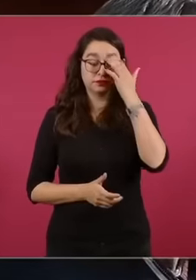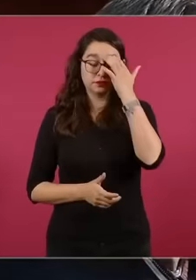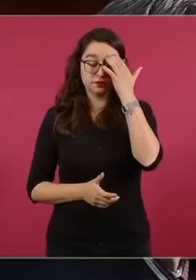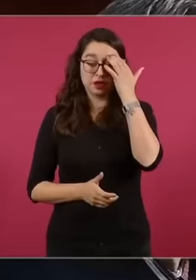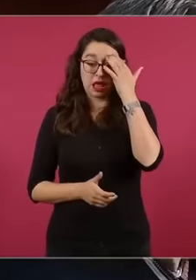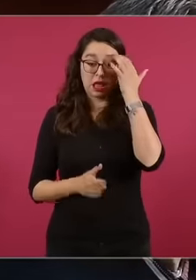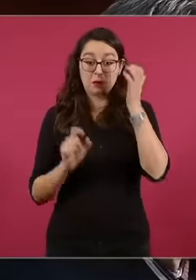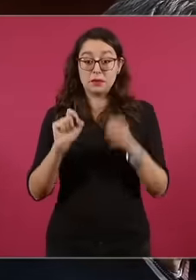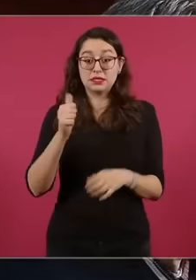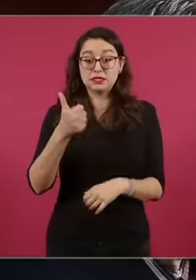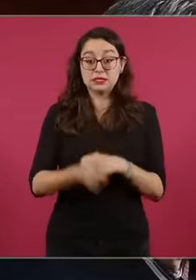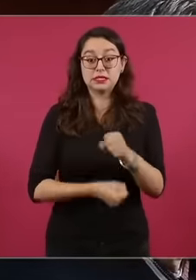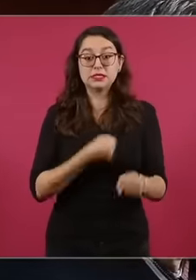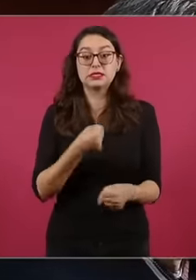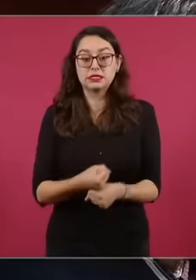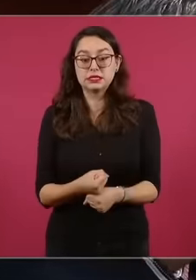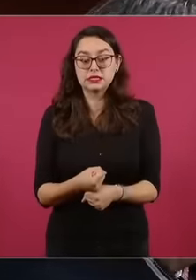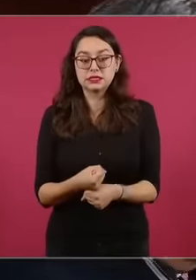26 años,